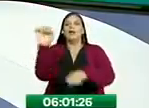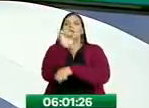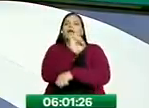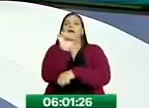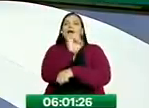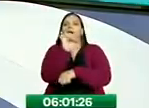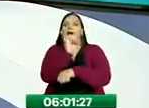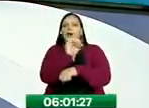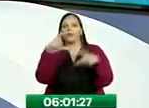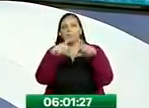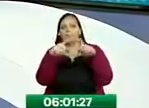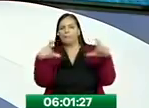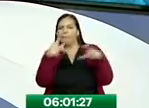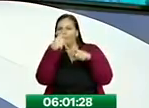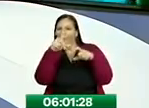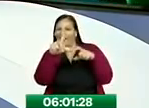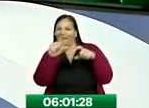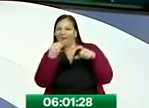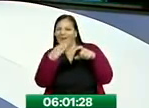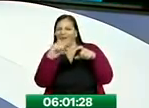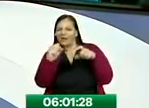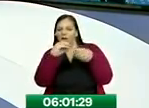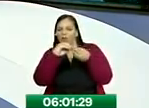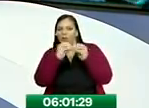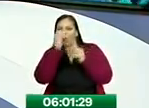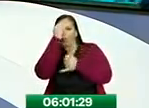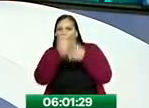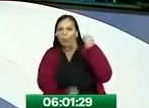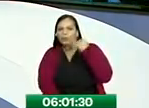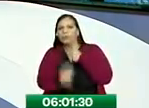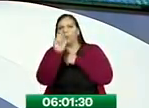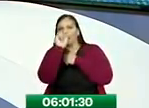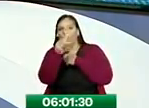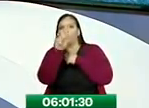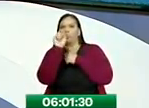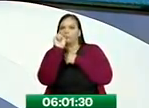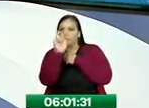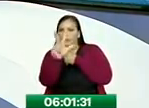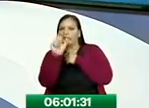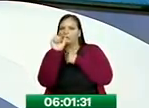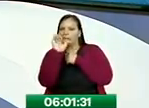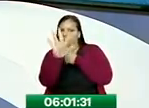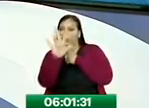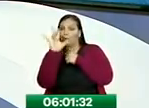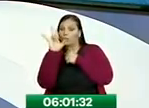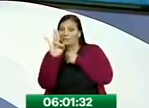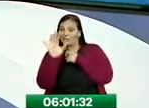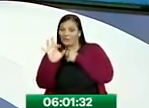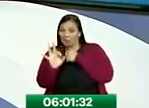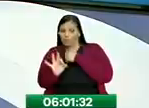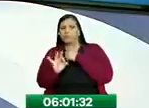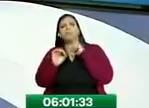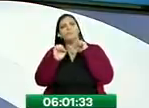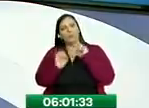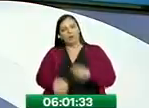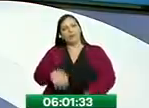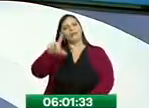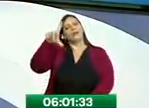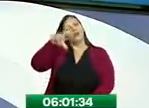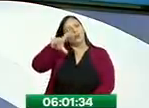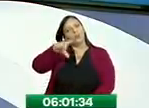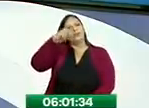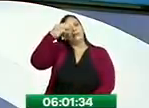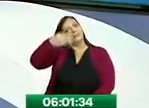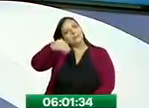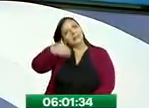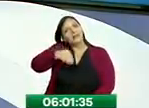podrán circular el día lunes, miércoles, viernes y domingo. Los que están o los que terminan en